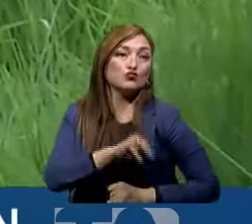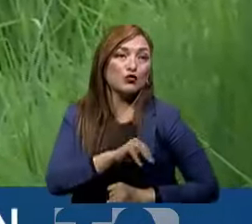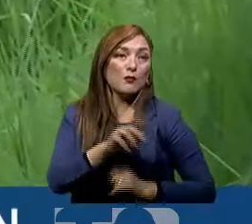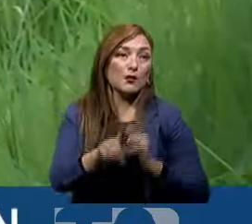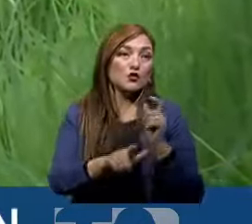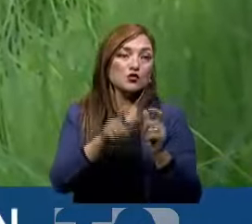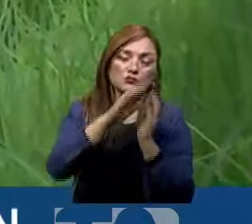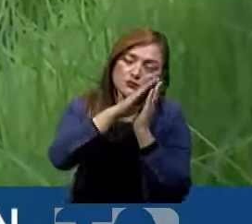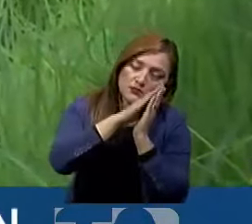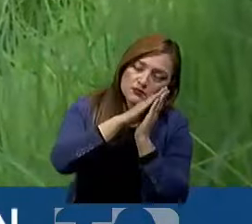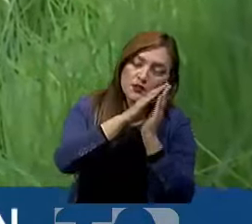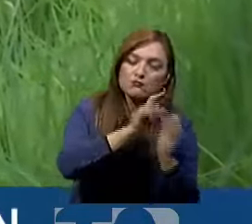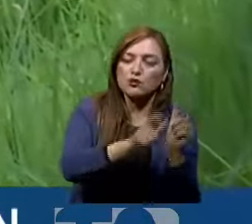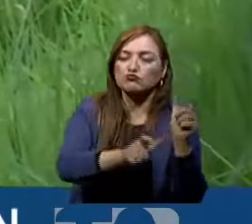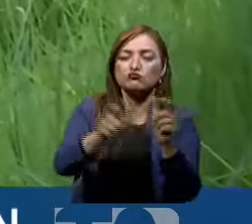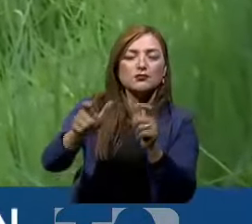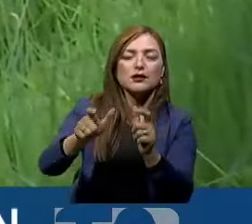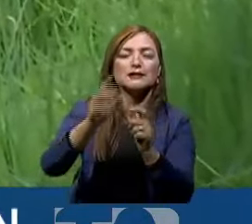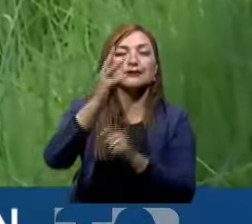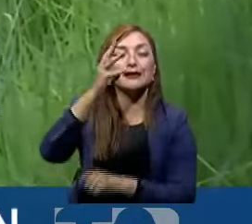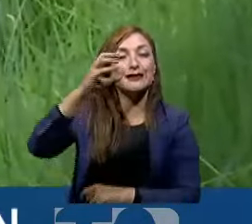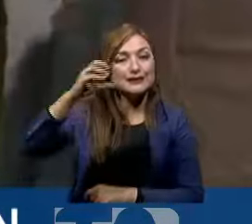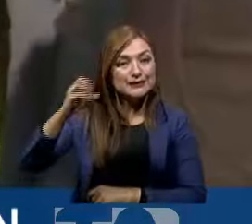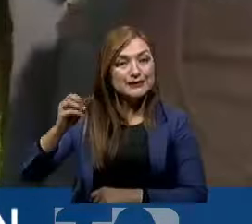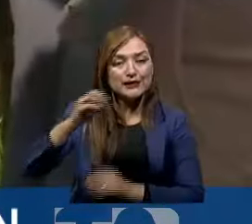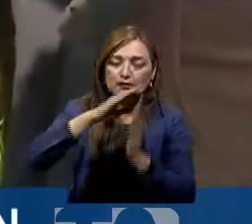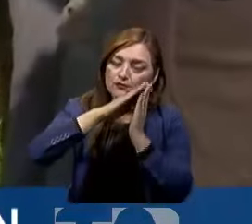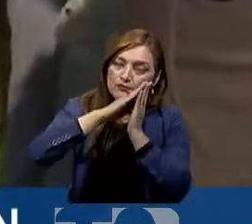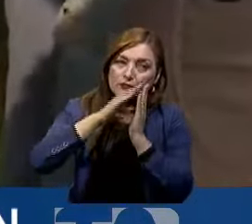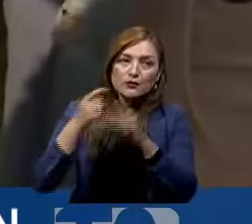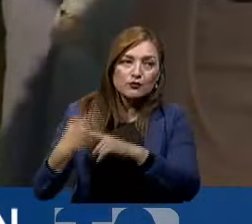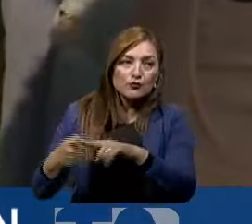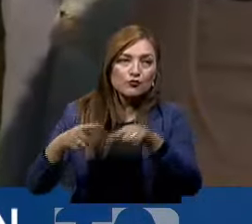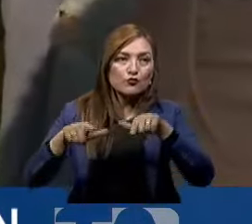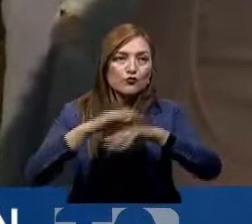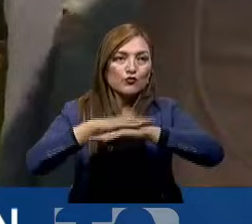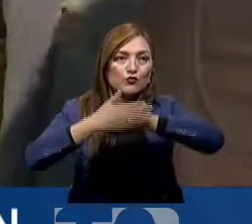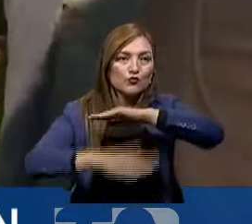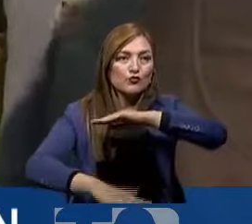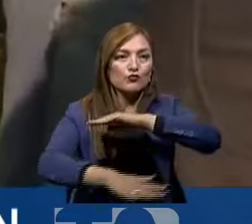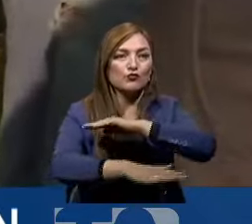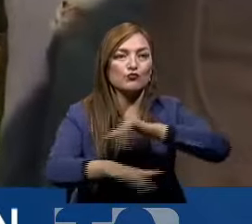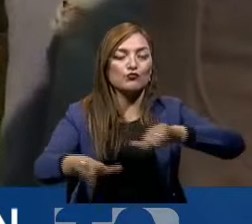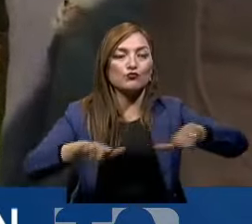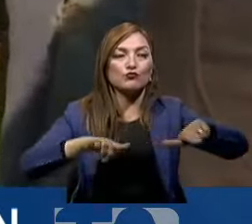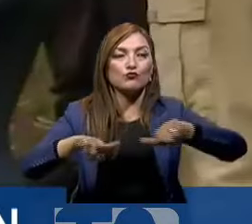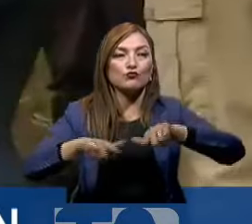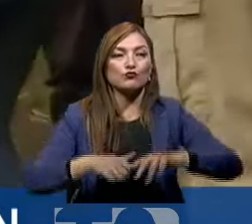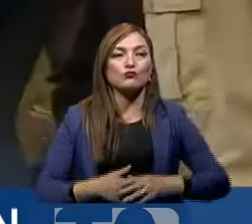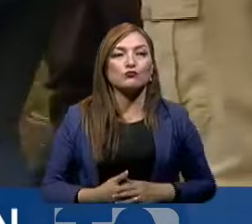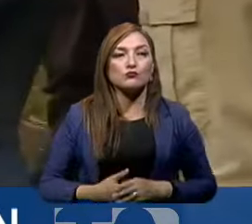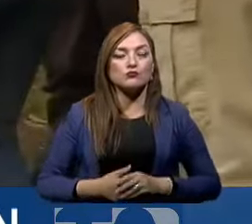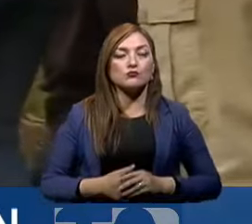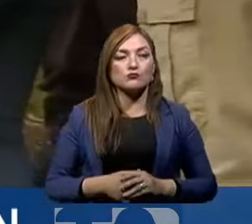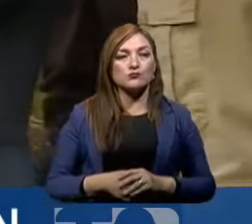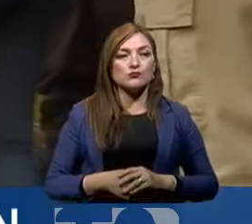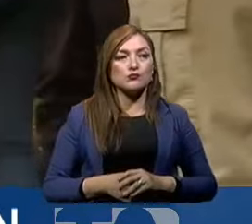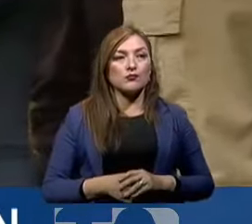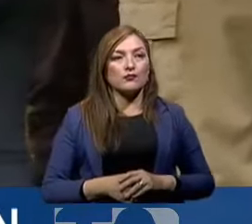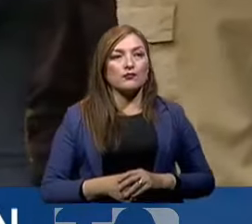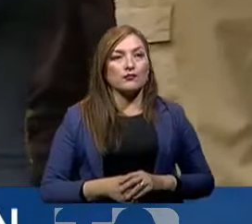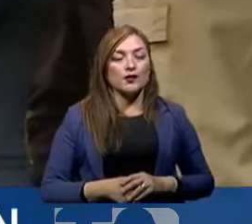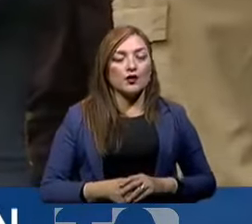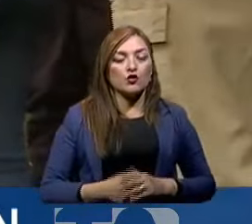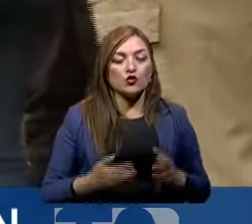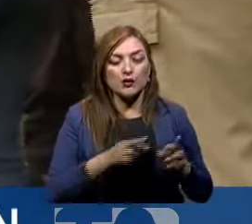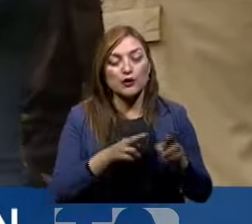desalojado aproximadamente a 60 personas que pernoctaban en diferentes quebradas de la ciudad. Las intervenciones se han realizado en las